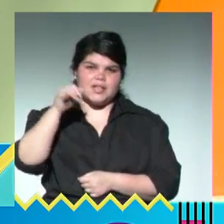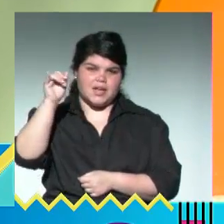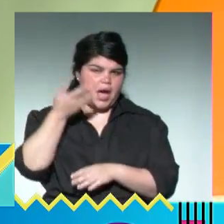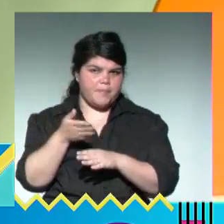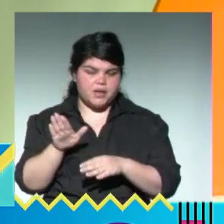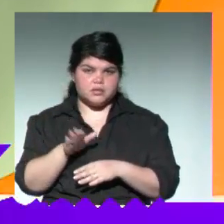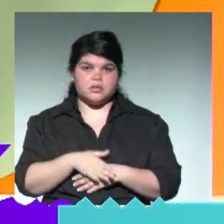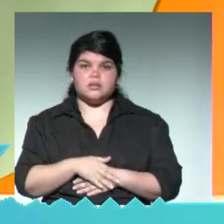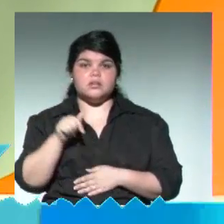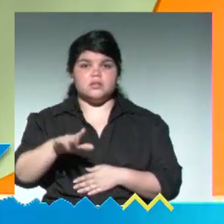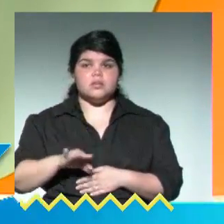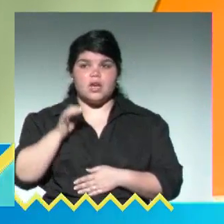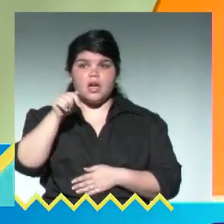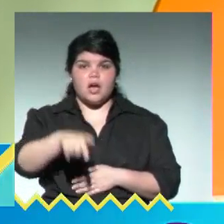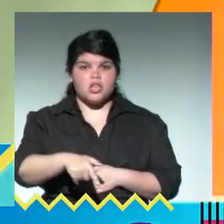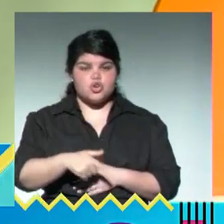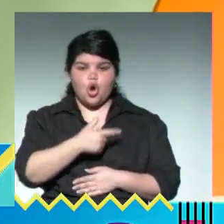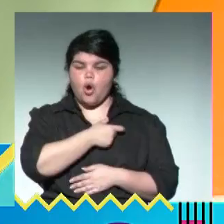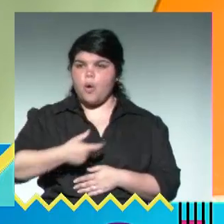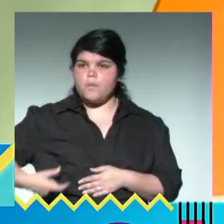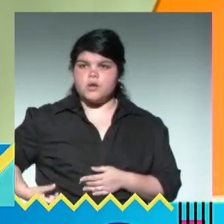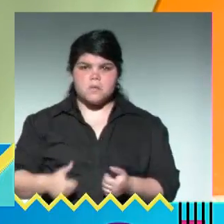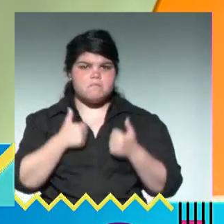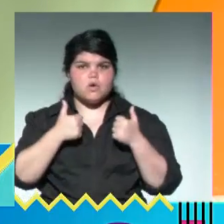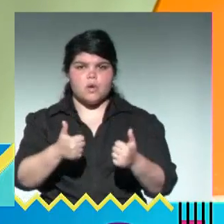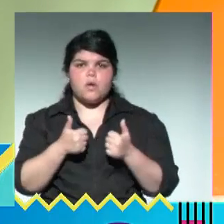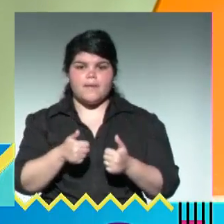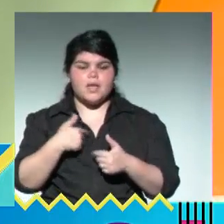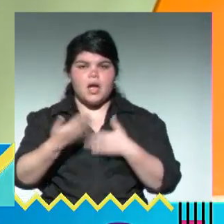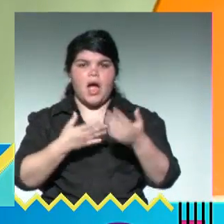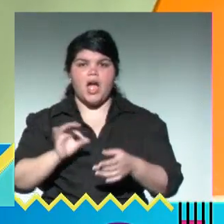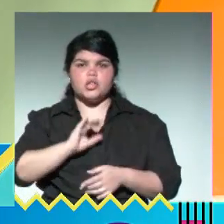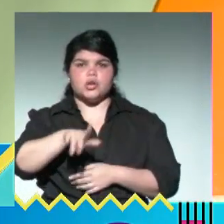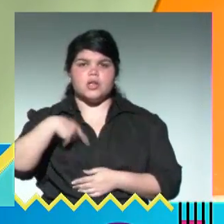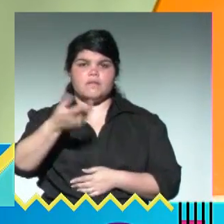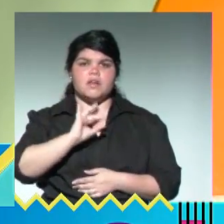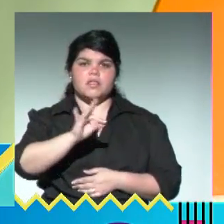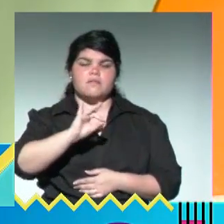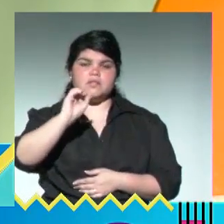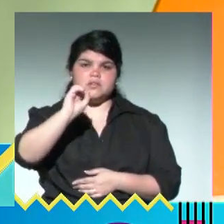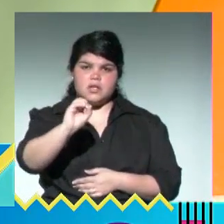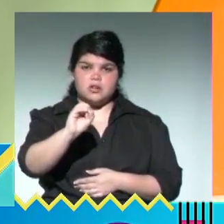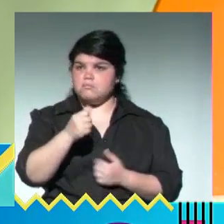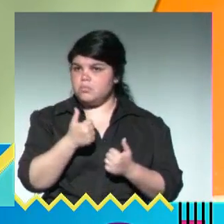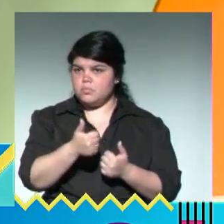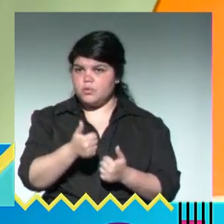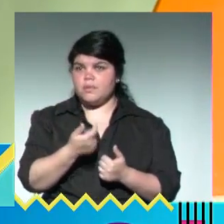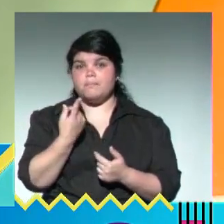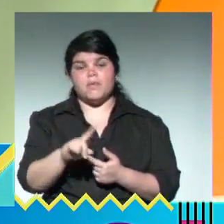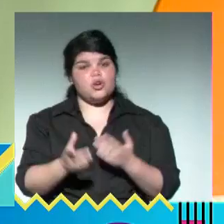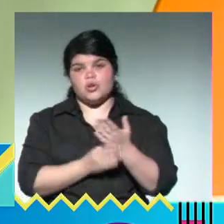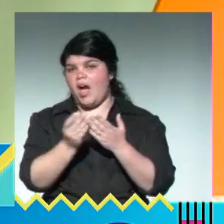este año el gobierno va a quedar bastante bien posicionado para llegar a la meta de déficit cero el año próximo. Pero bueno, como decía un poco Sebastián, esto a golpe de